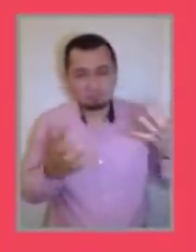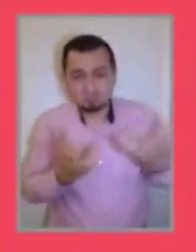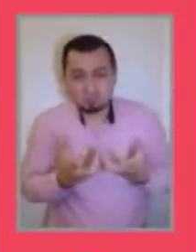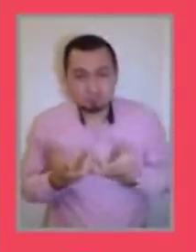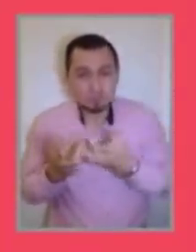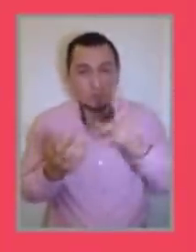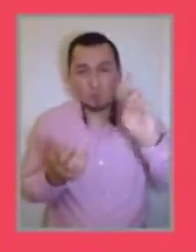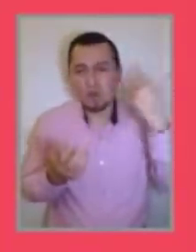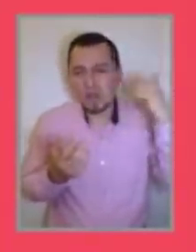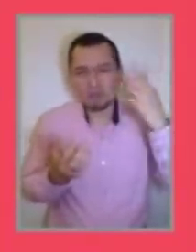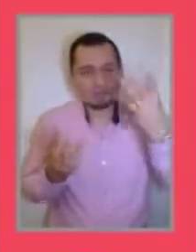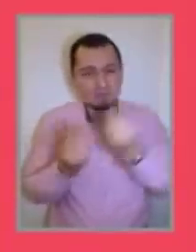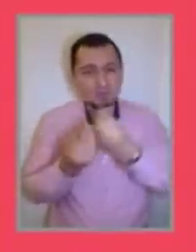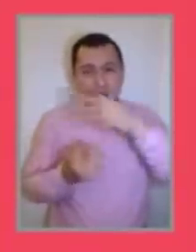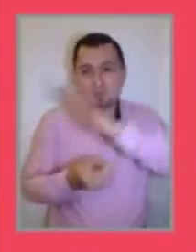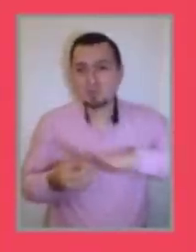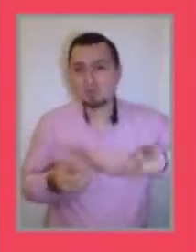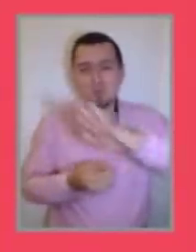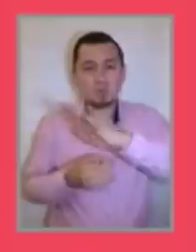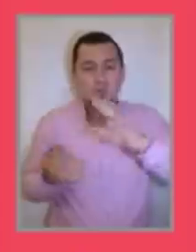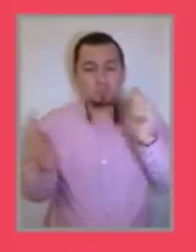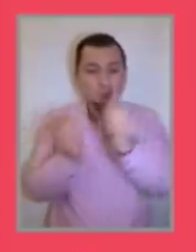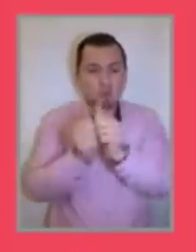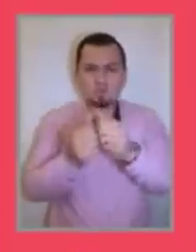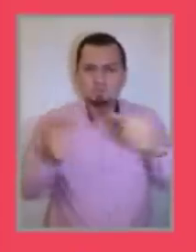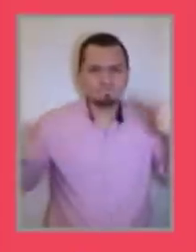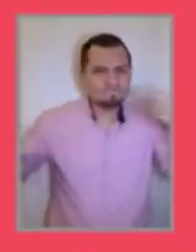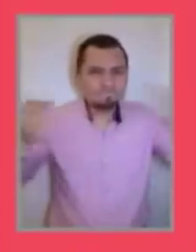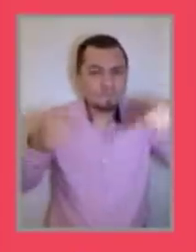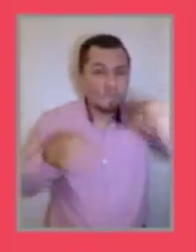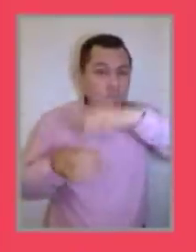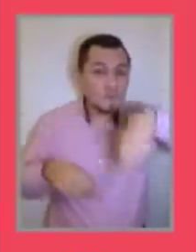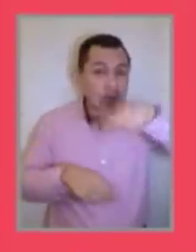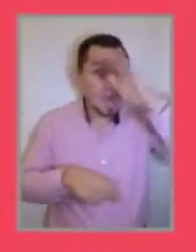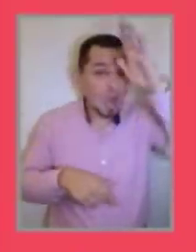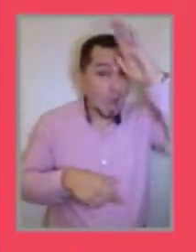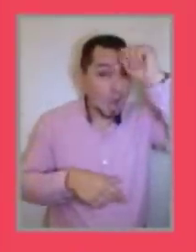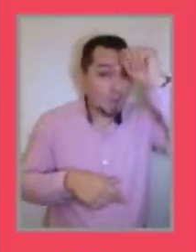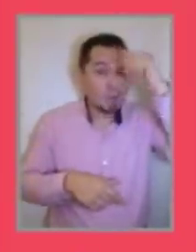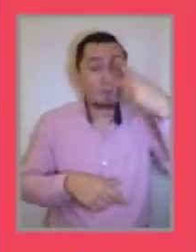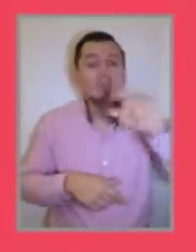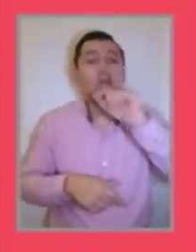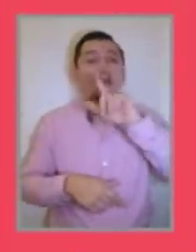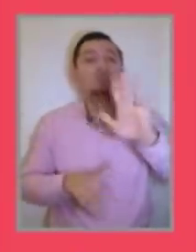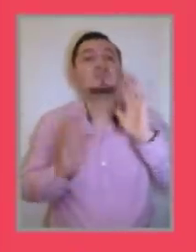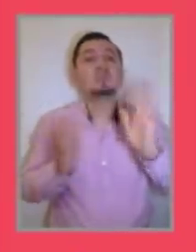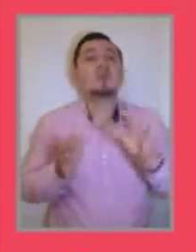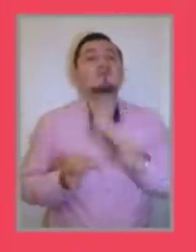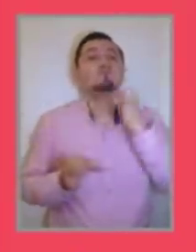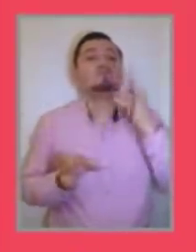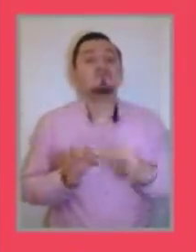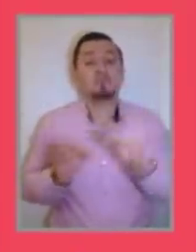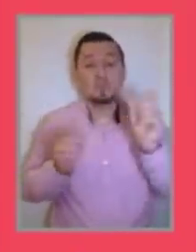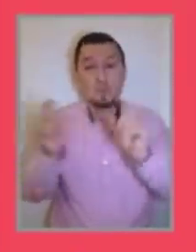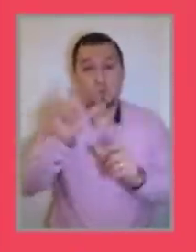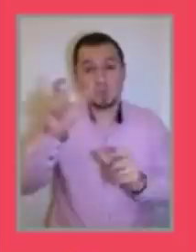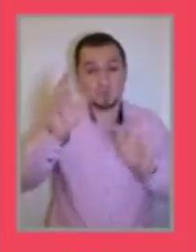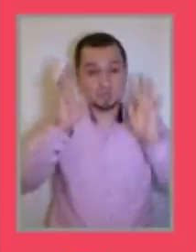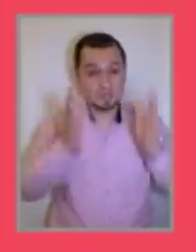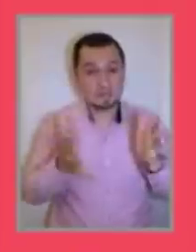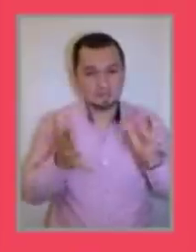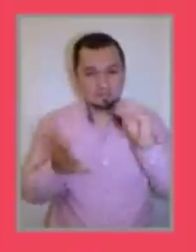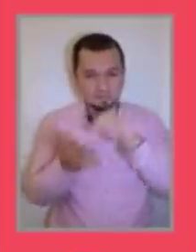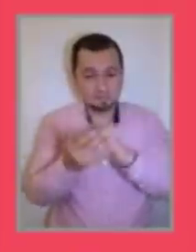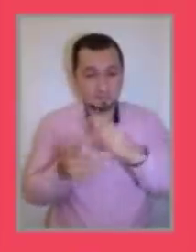proceso, incluyendo a todos en la discusión sobre la ruta a seguir. Jalisco está preparado para que cuando haya condiciones, esperamos